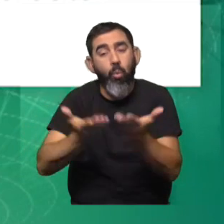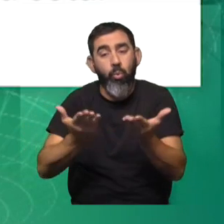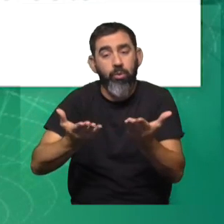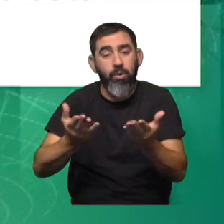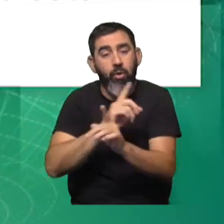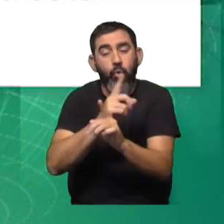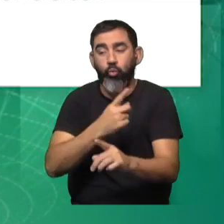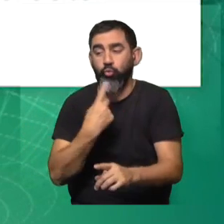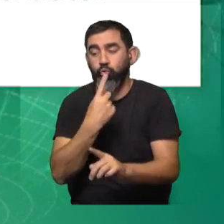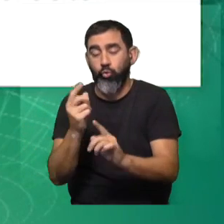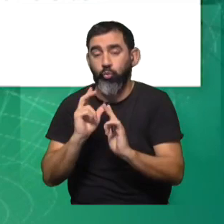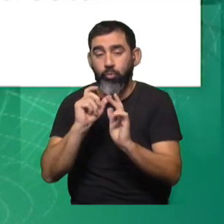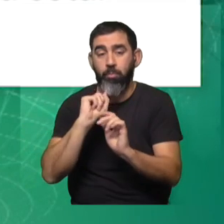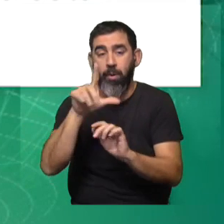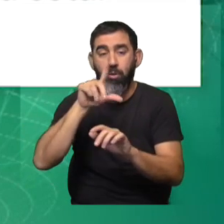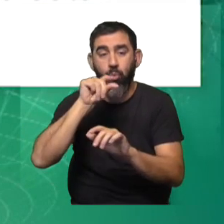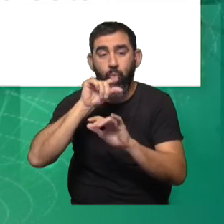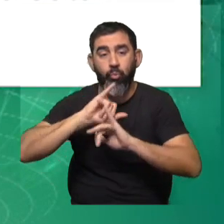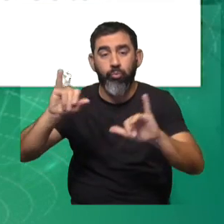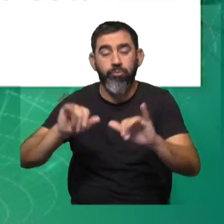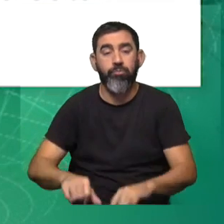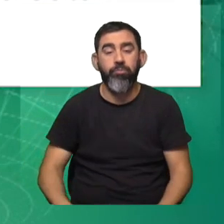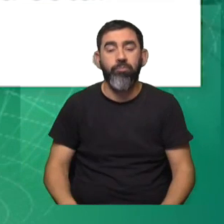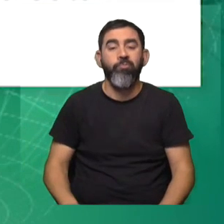van a estar solos escribió Andrade